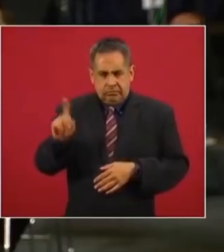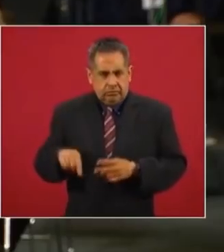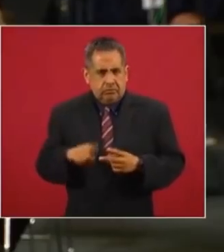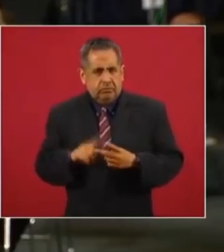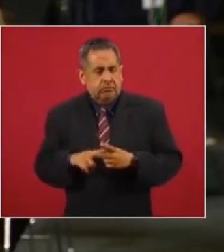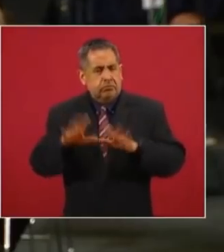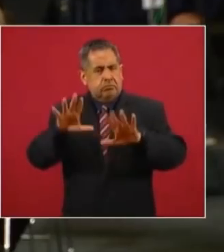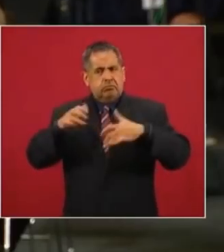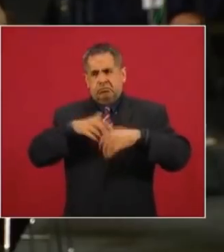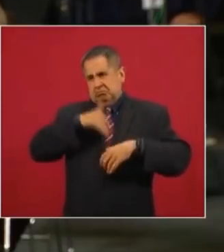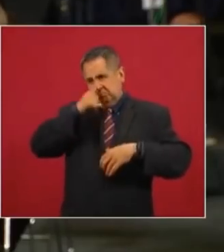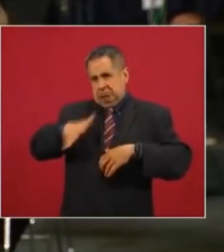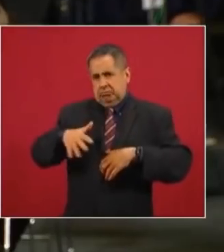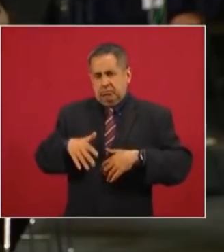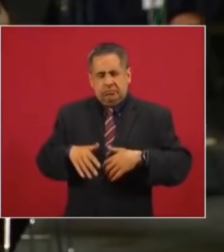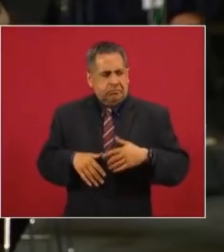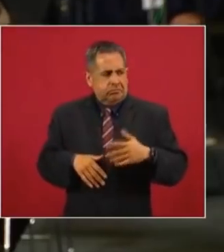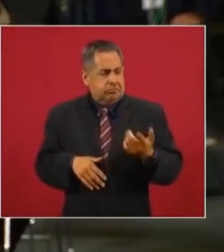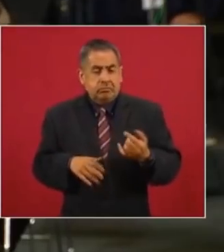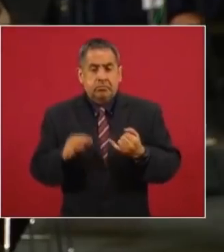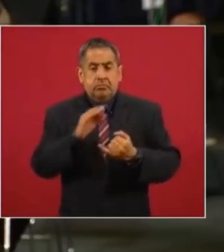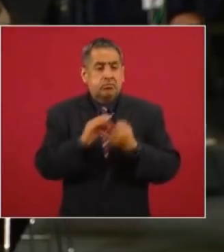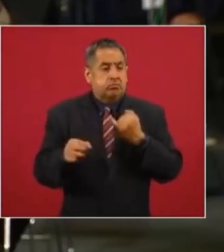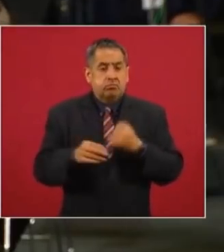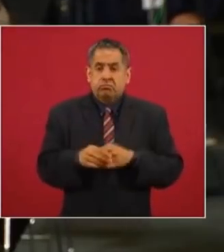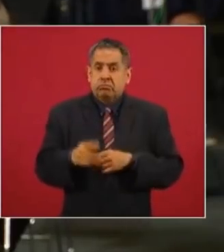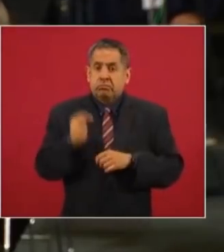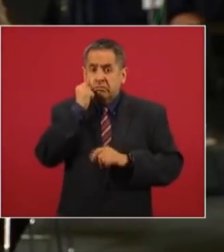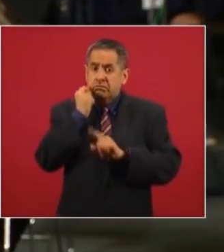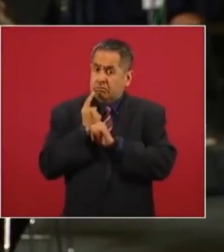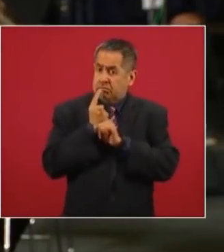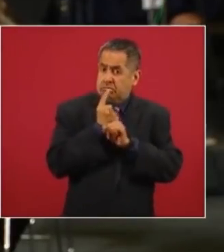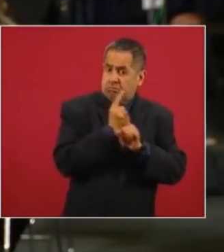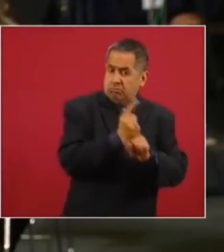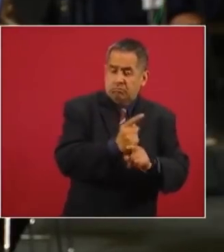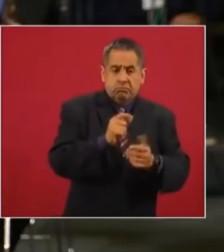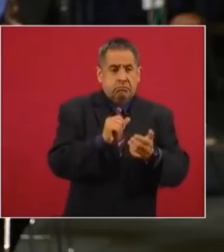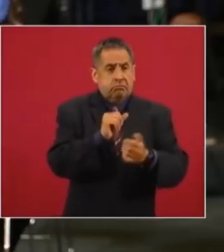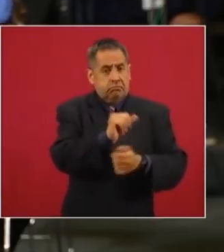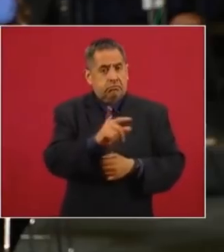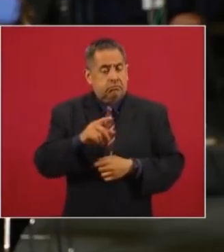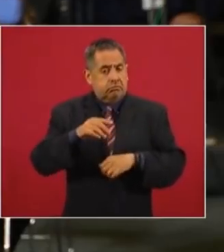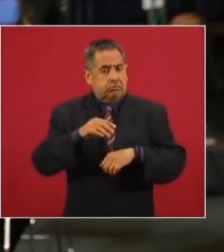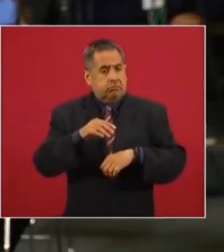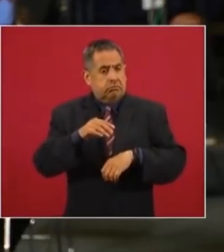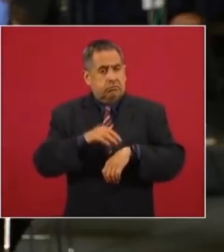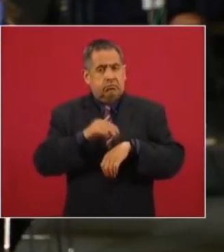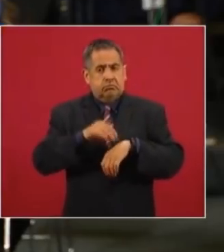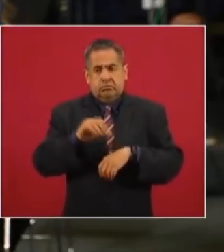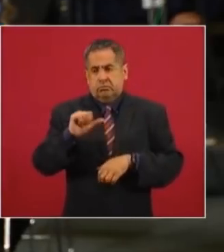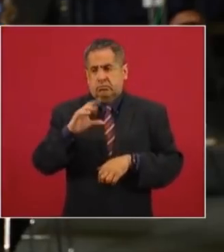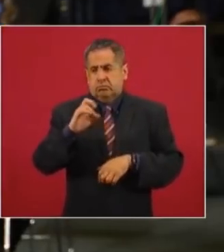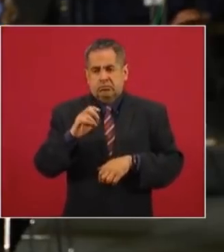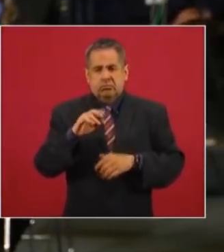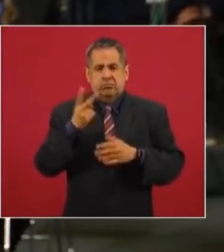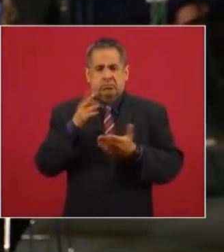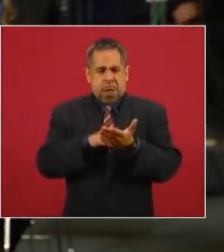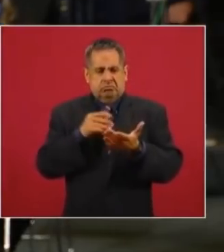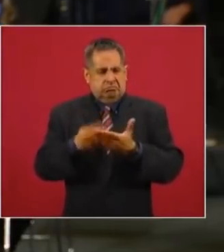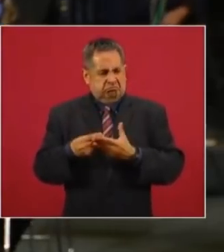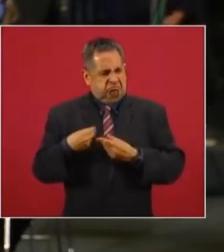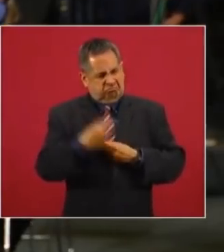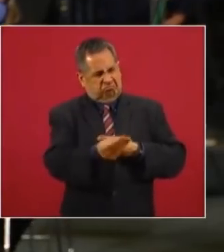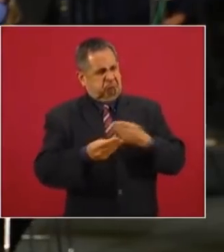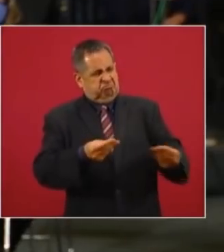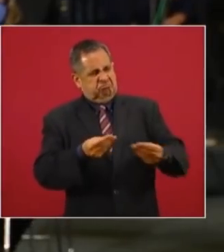la plenaria. Al final hostiga al doctor Alcocer, eso se llama hostigamiento. Llega con 2 documentos, le pide